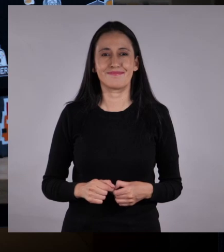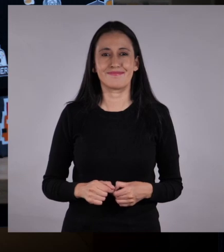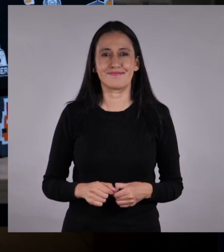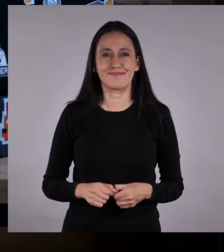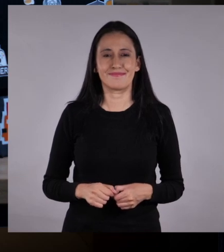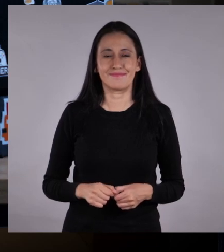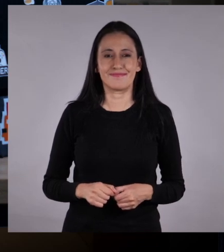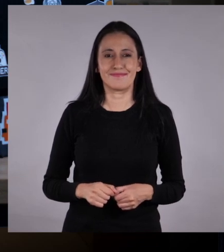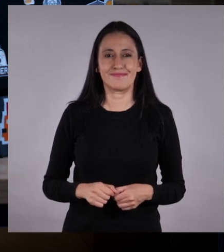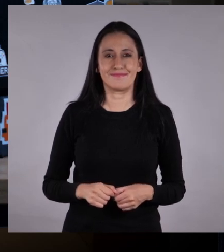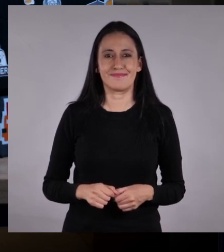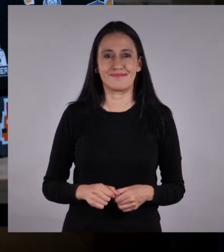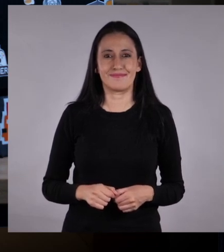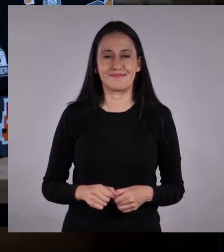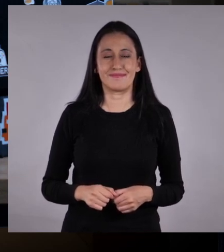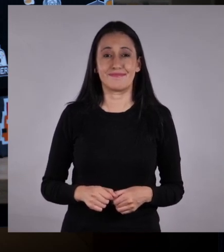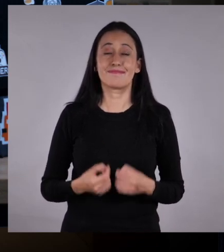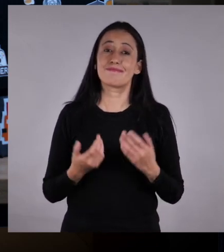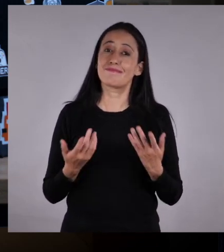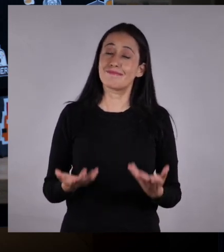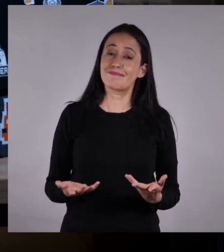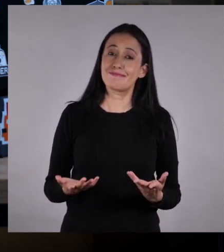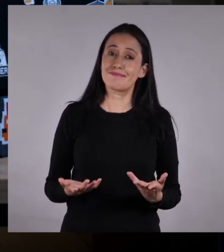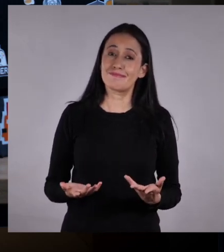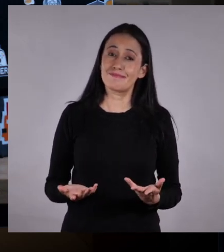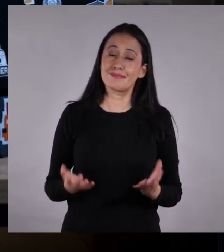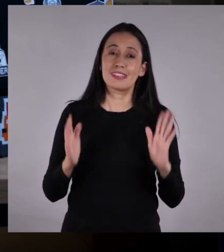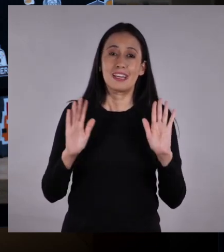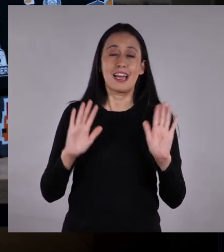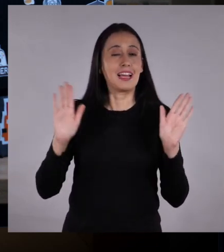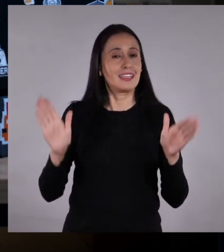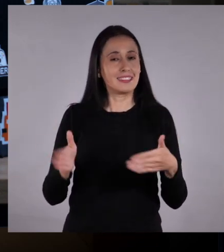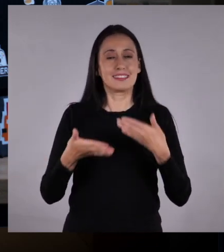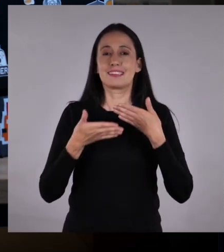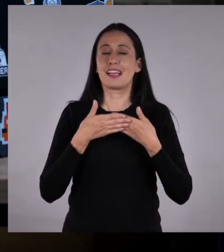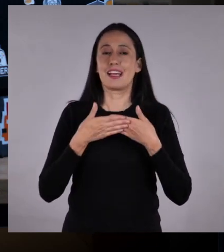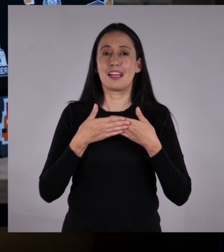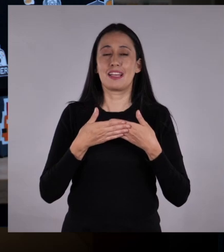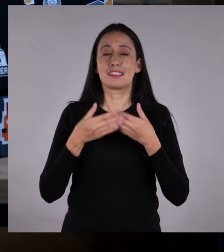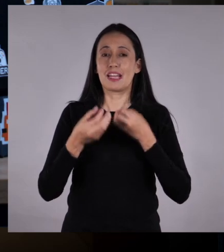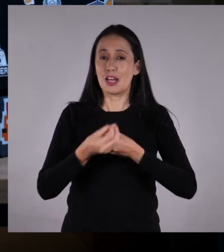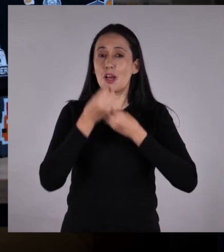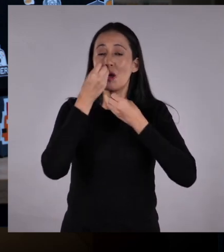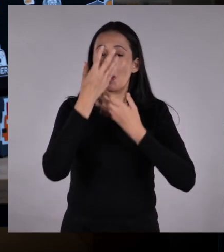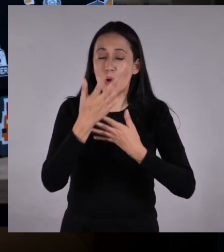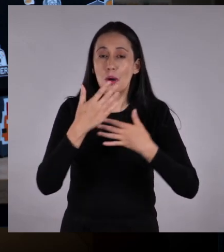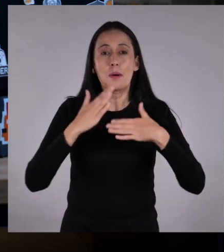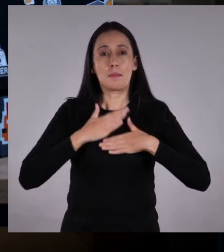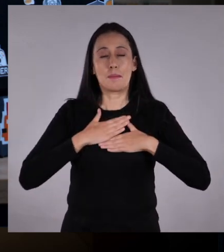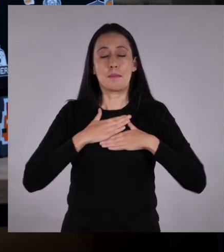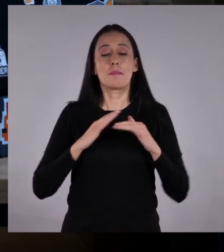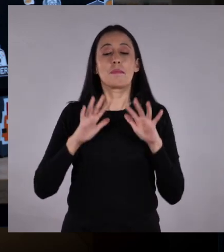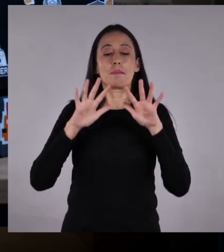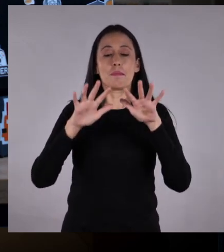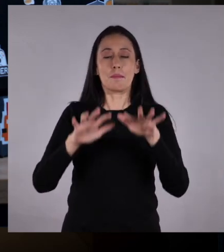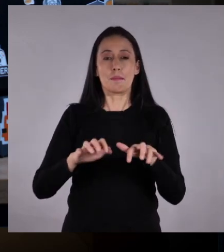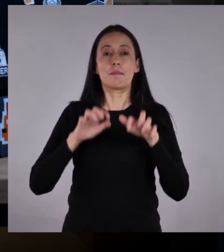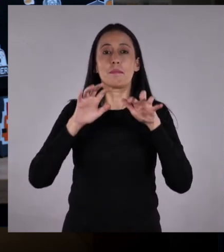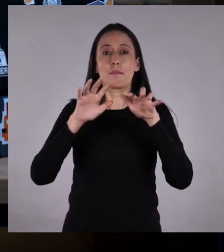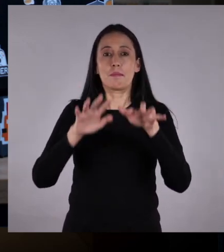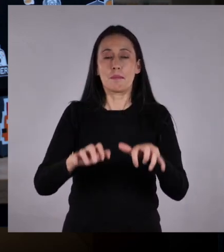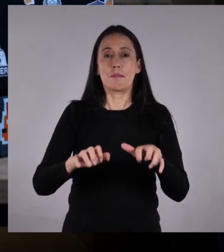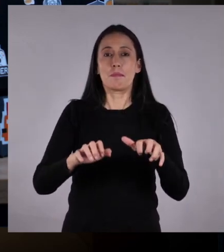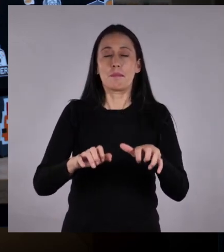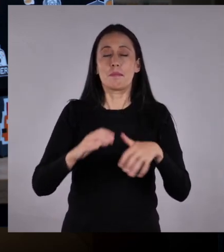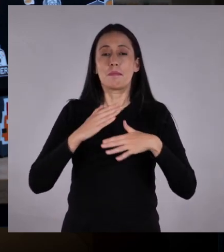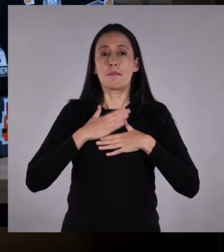Bueno, creo que eso era todo lo que quería contarles de mi perrito, el gran, fiel, sabio y